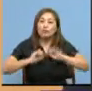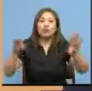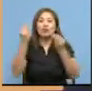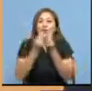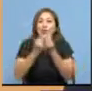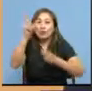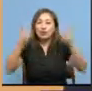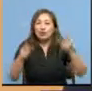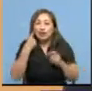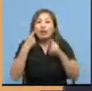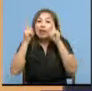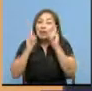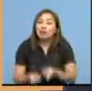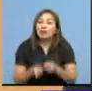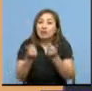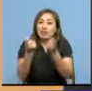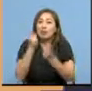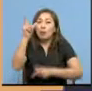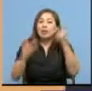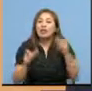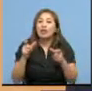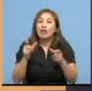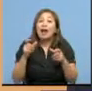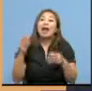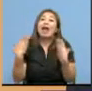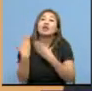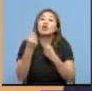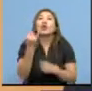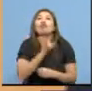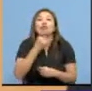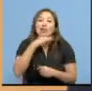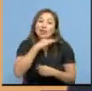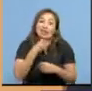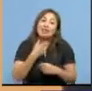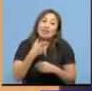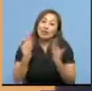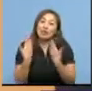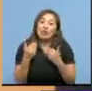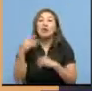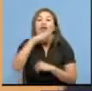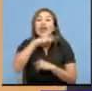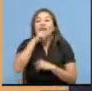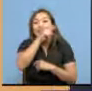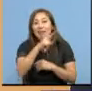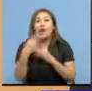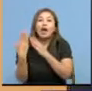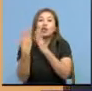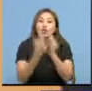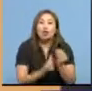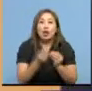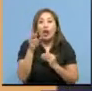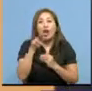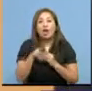también necesitamos voluntarios libertadores otro detalle por favor a quienes se quieran sumar en el libertador general san martín está mar y